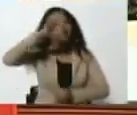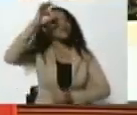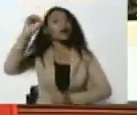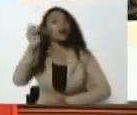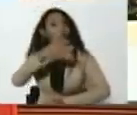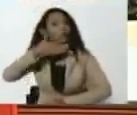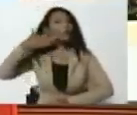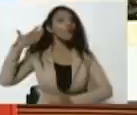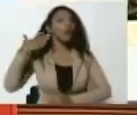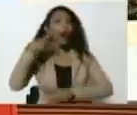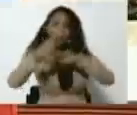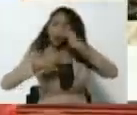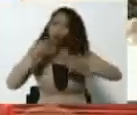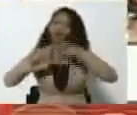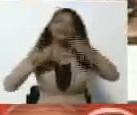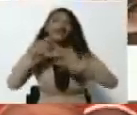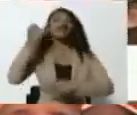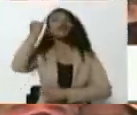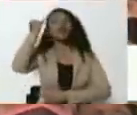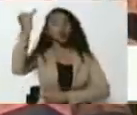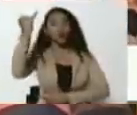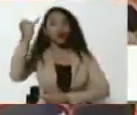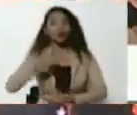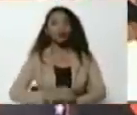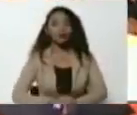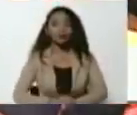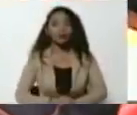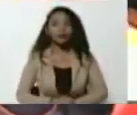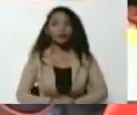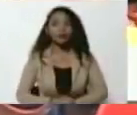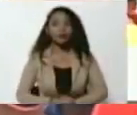moral, en la política, en la ideología.